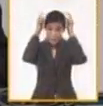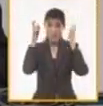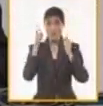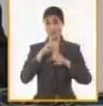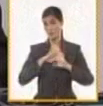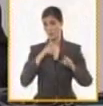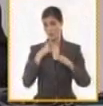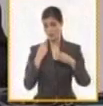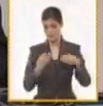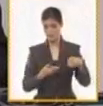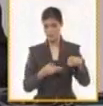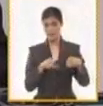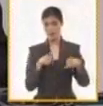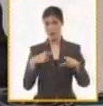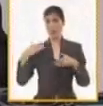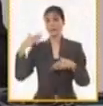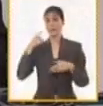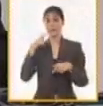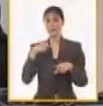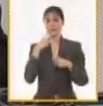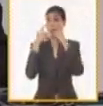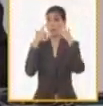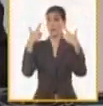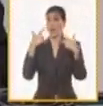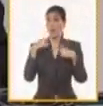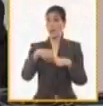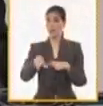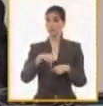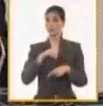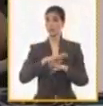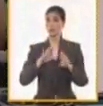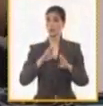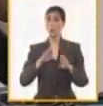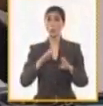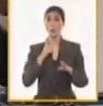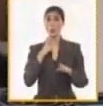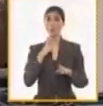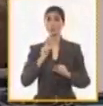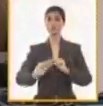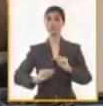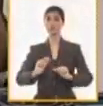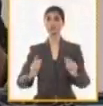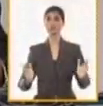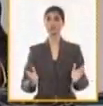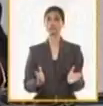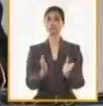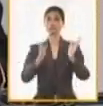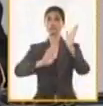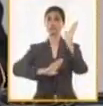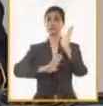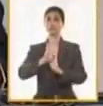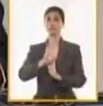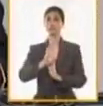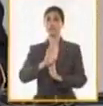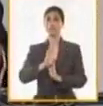la Santa Sede, con innegables avances en cuanto a la